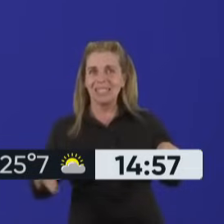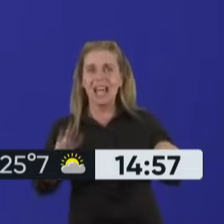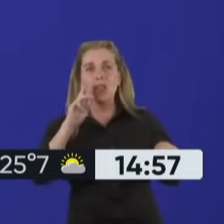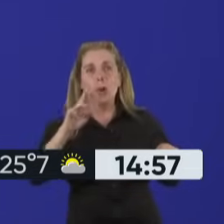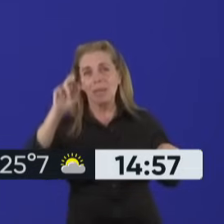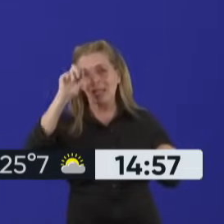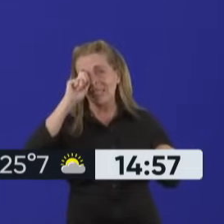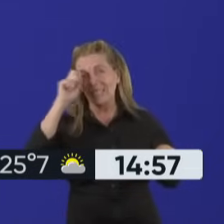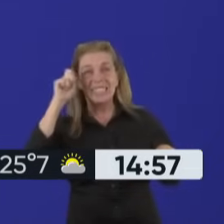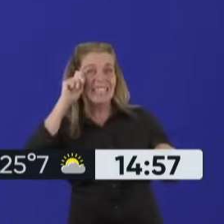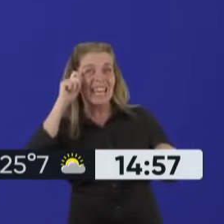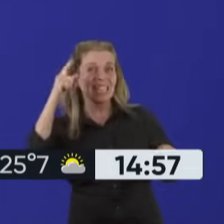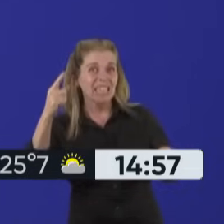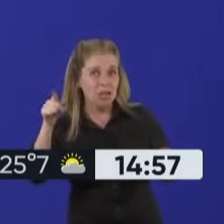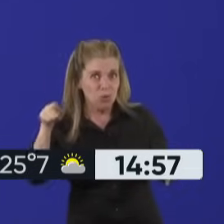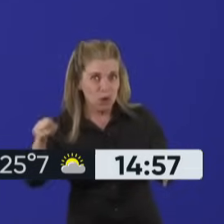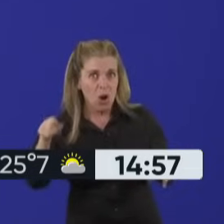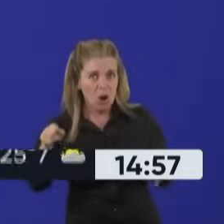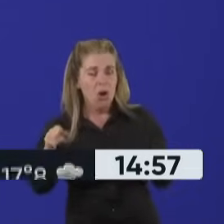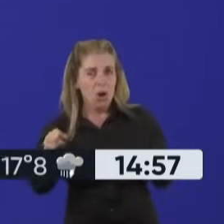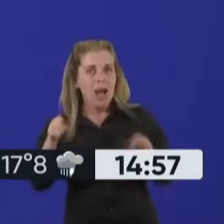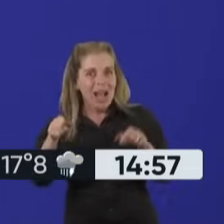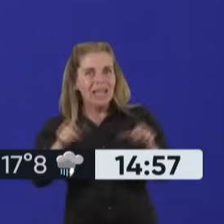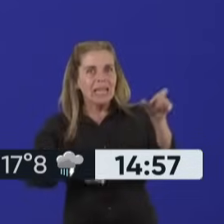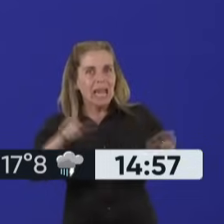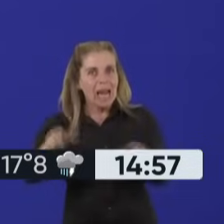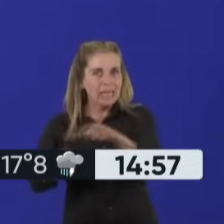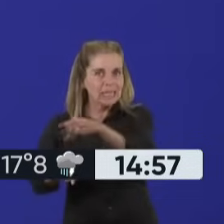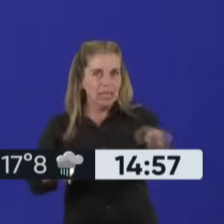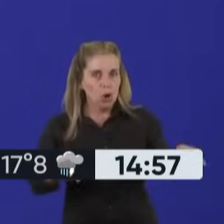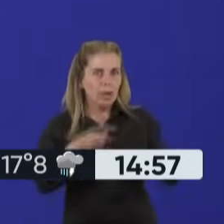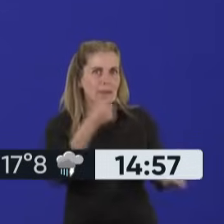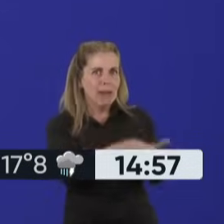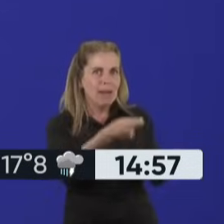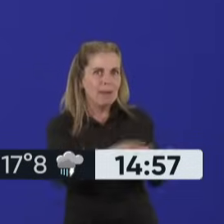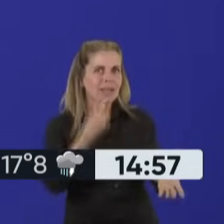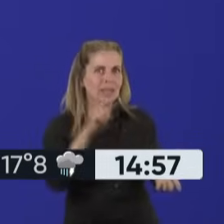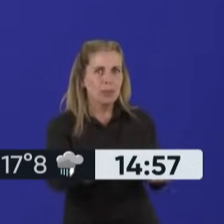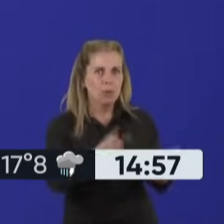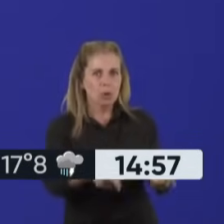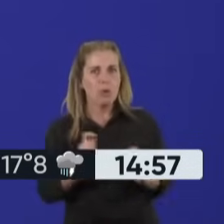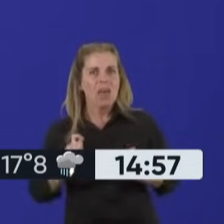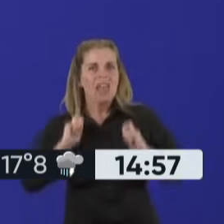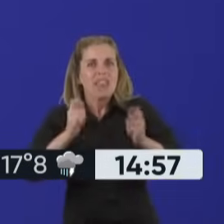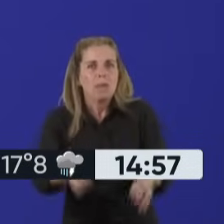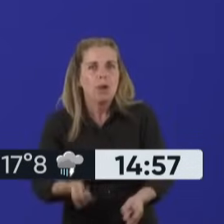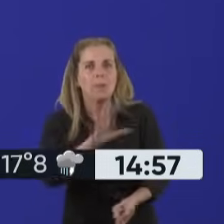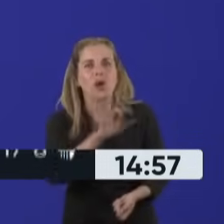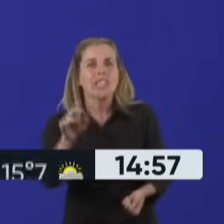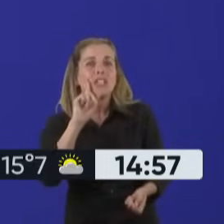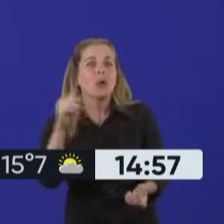le estaríamos devolviendo a los argentinos en reducción de impuestos 500.000 millones de